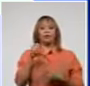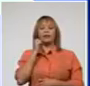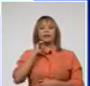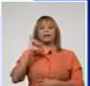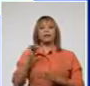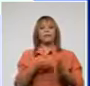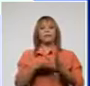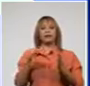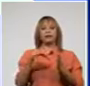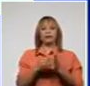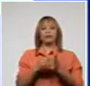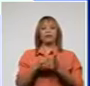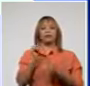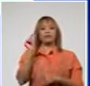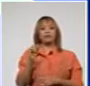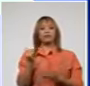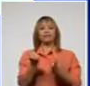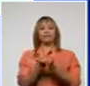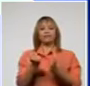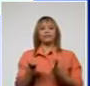de casos confirmados,